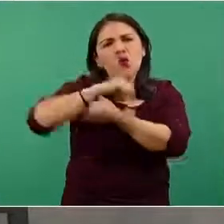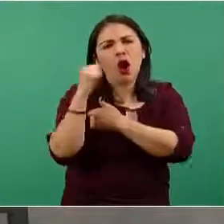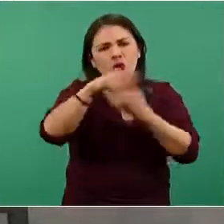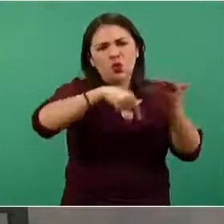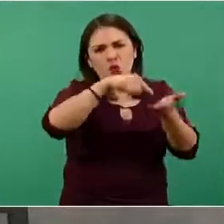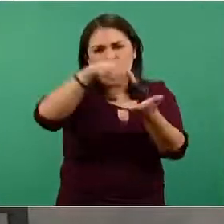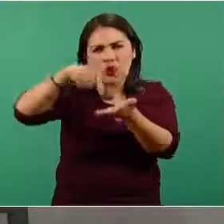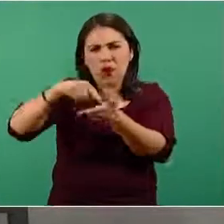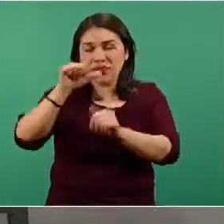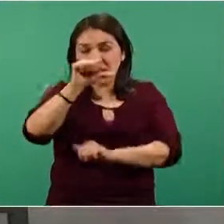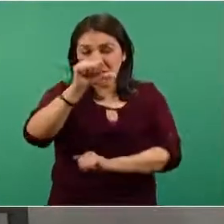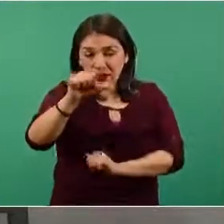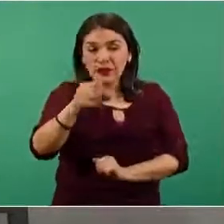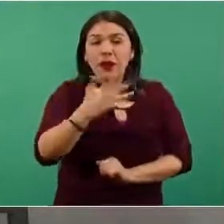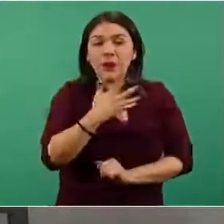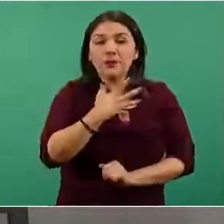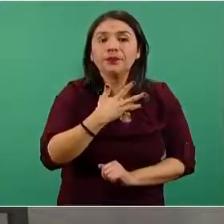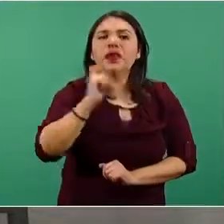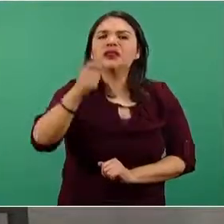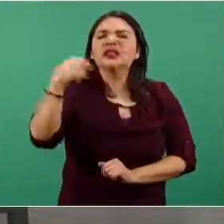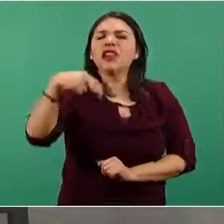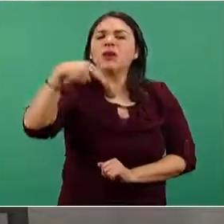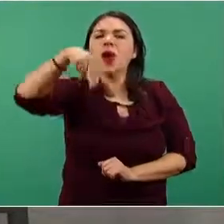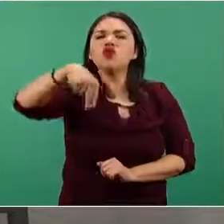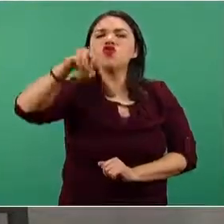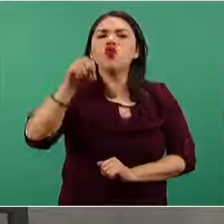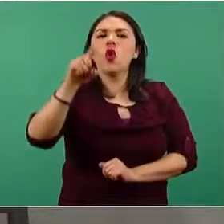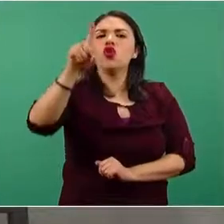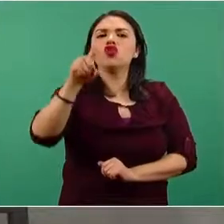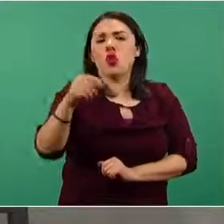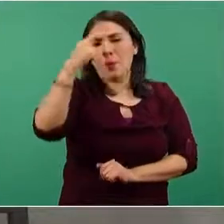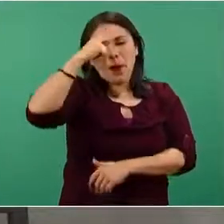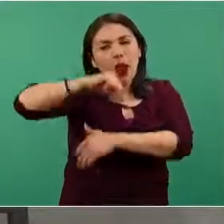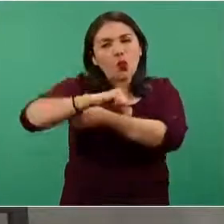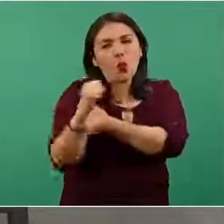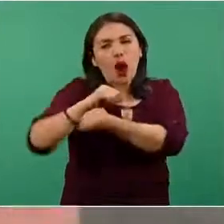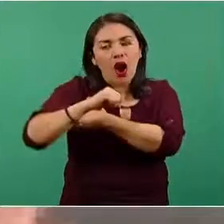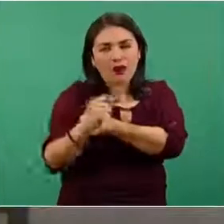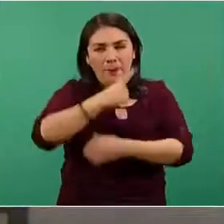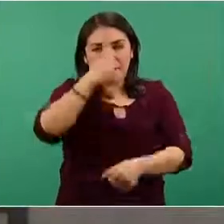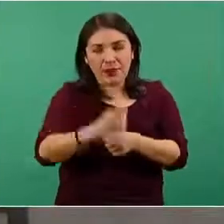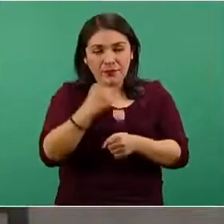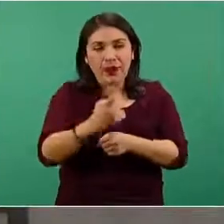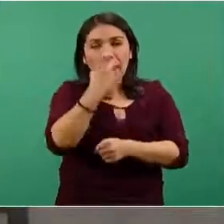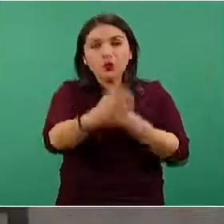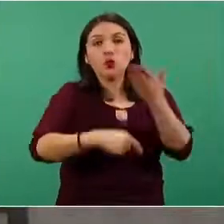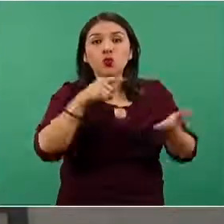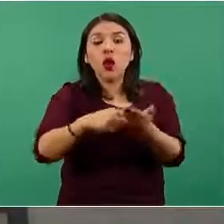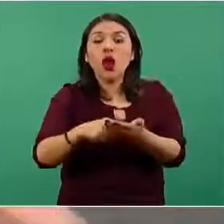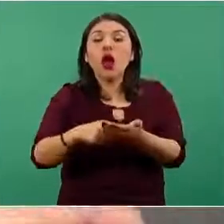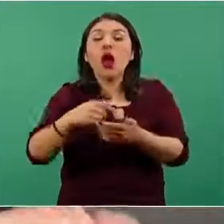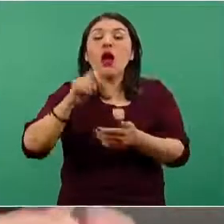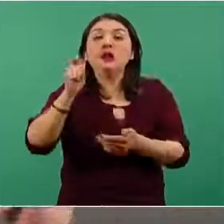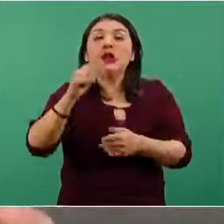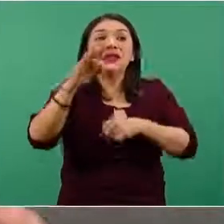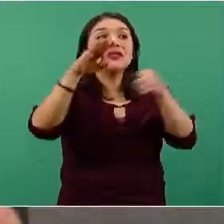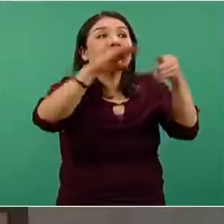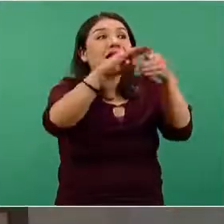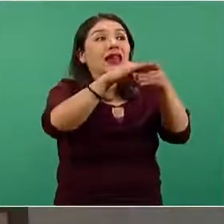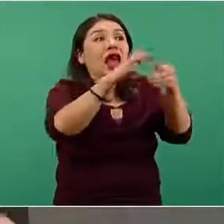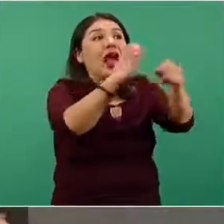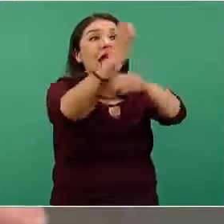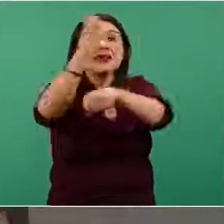Ridaura, y le llamamos nodos de almacenamiento primario. Es los sitios a donde llegan, que están más cerca de las